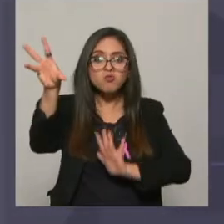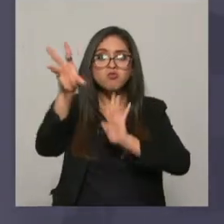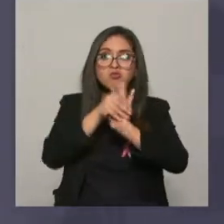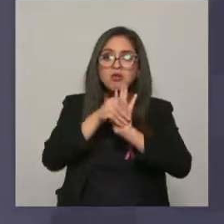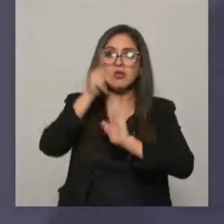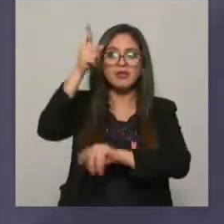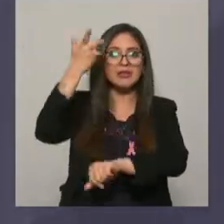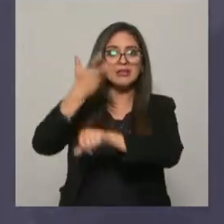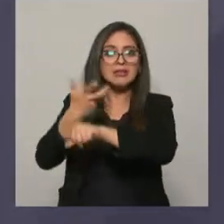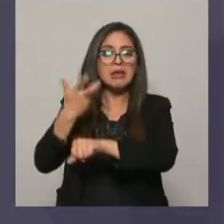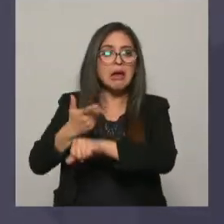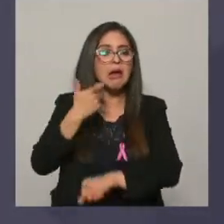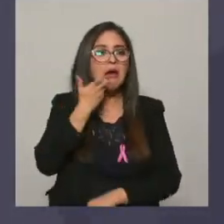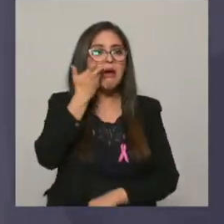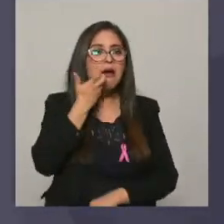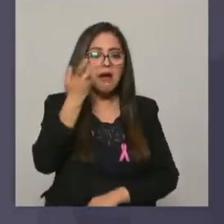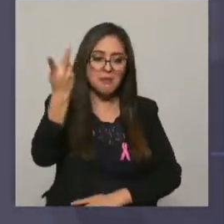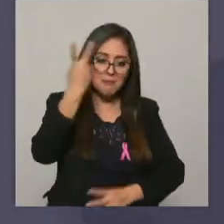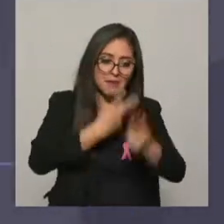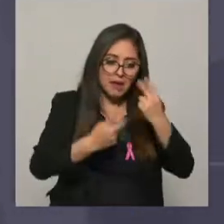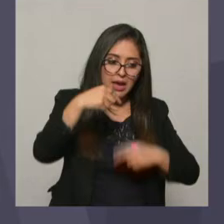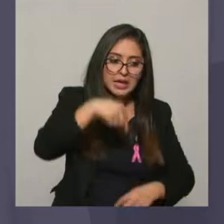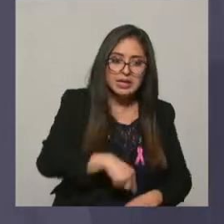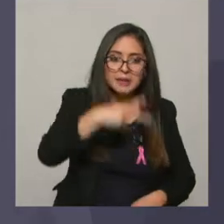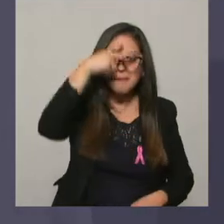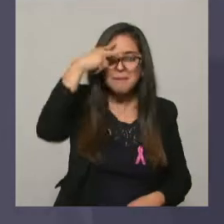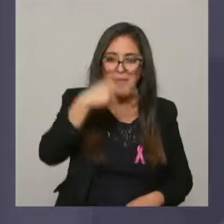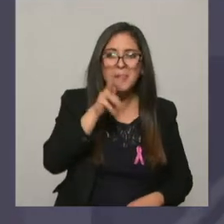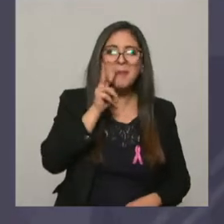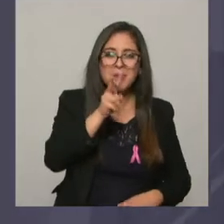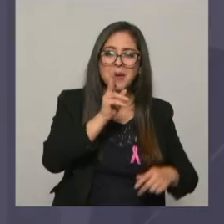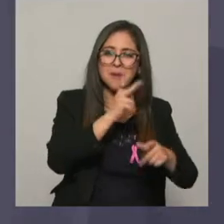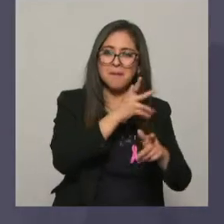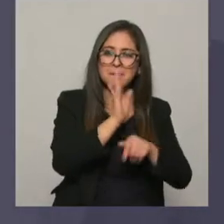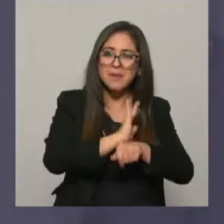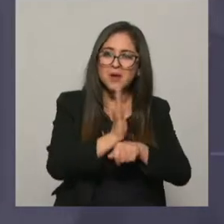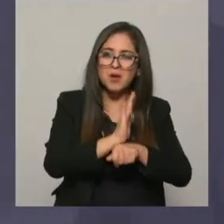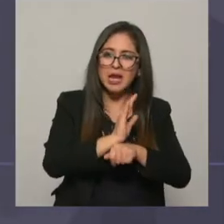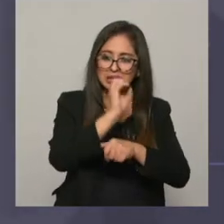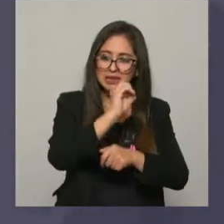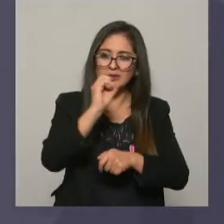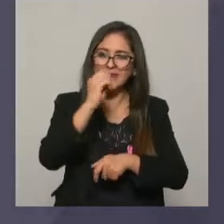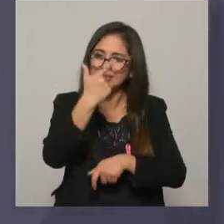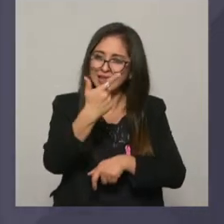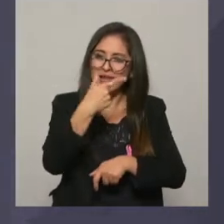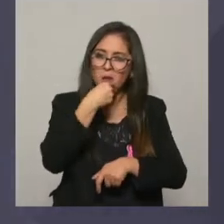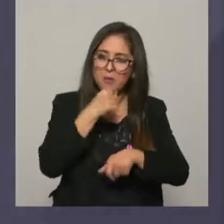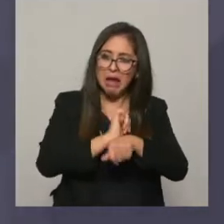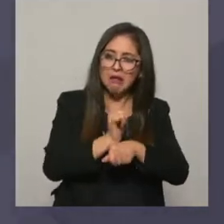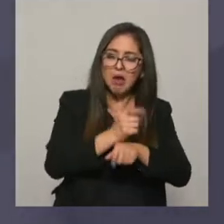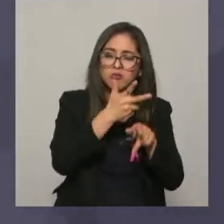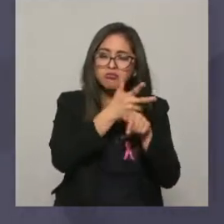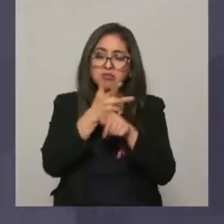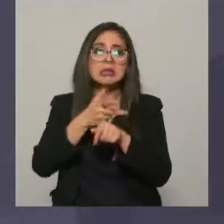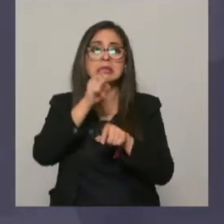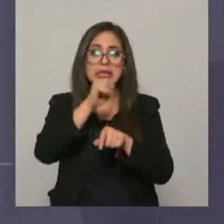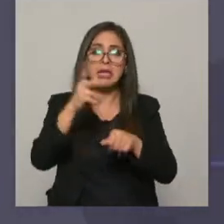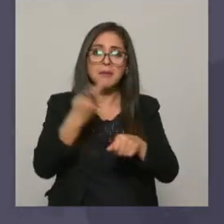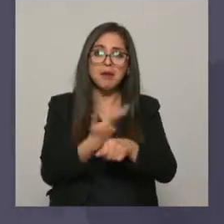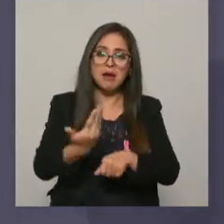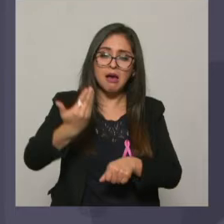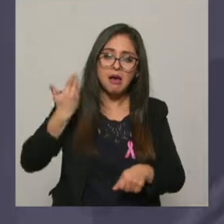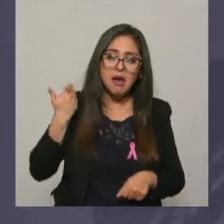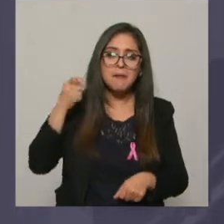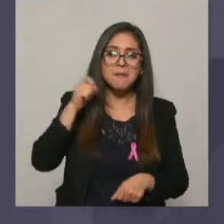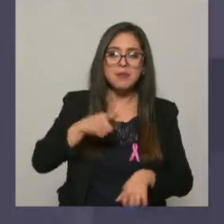Argel? En donde se ve en la película un fragmento, a partir justamente se inspiraron en esto que sí ocurrió, en lo que tú